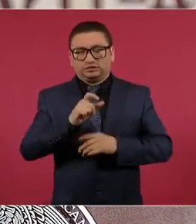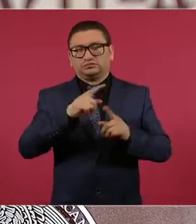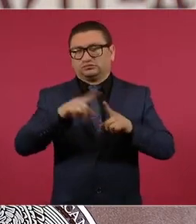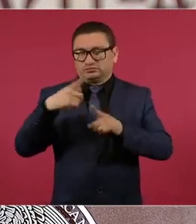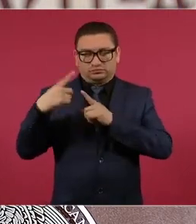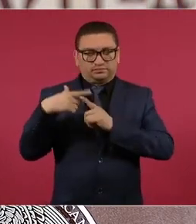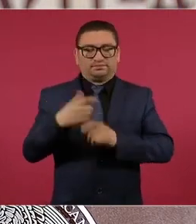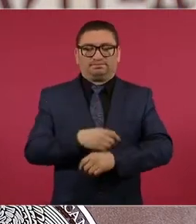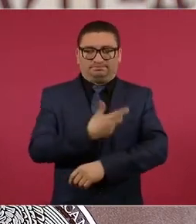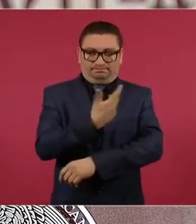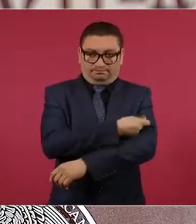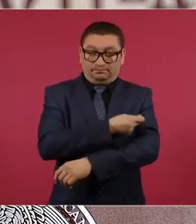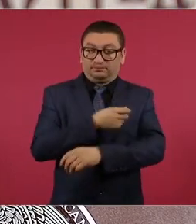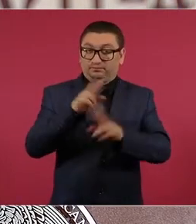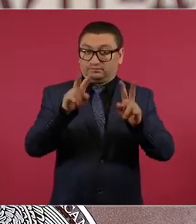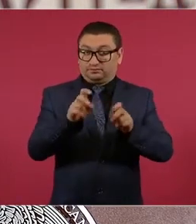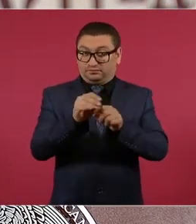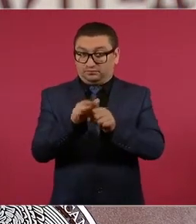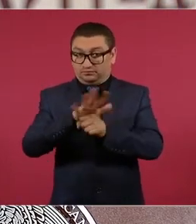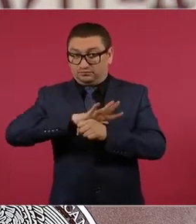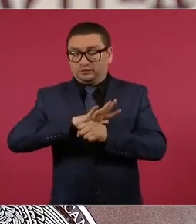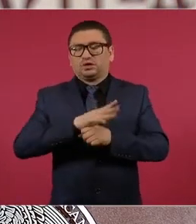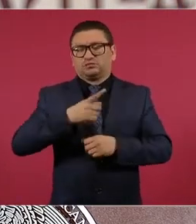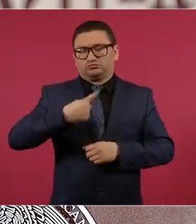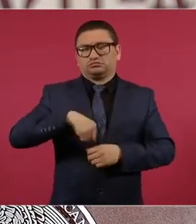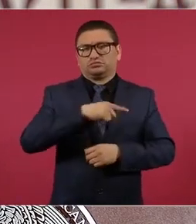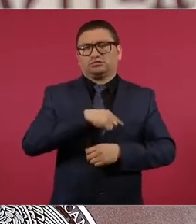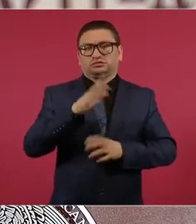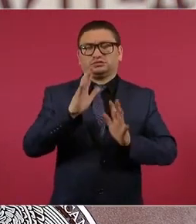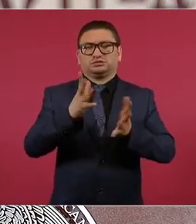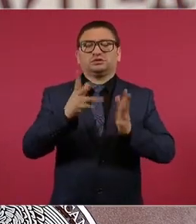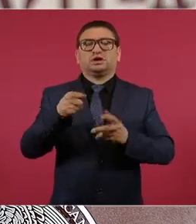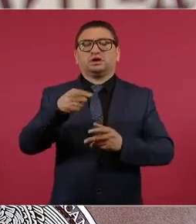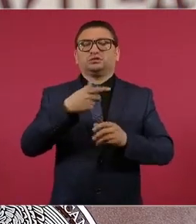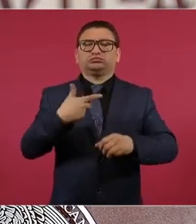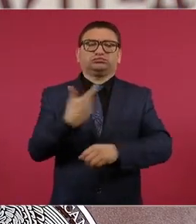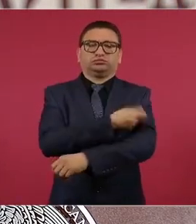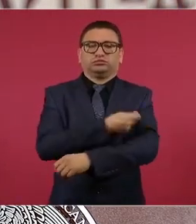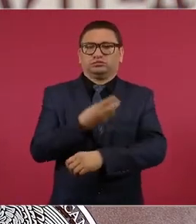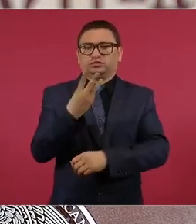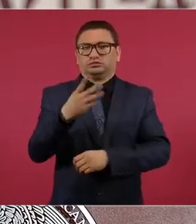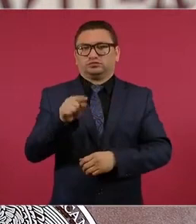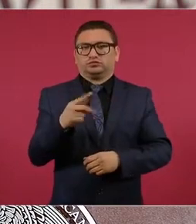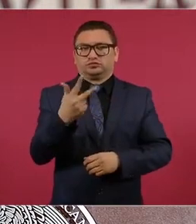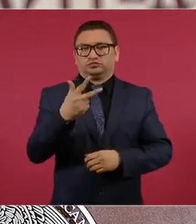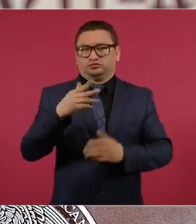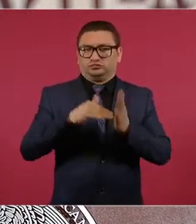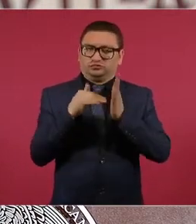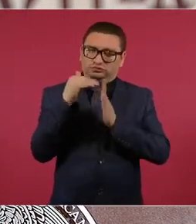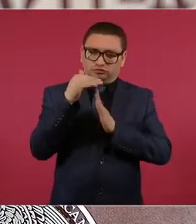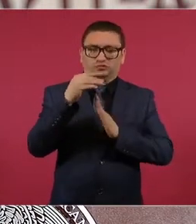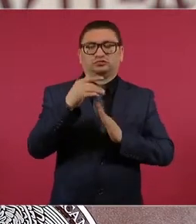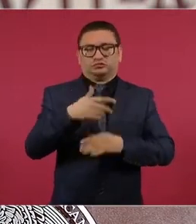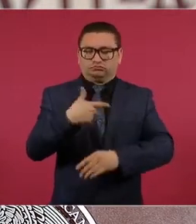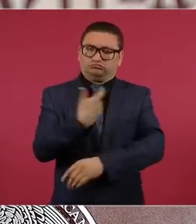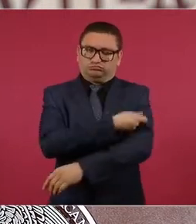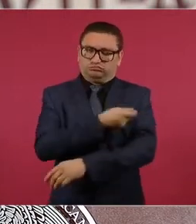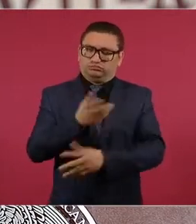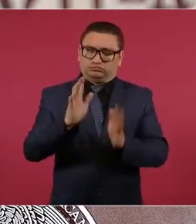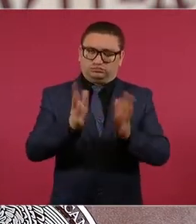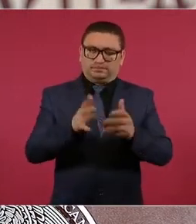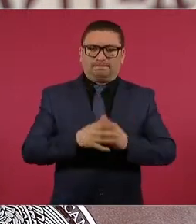en cuanto a covid eh tenemos eh la aplicación ha llegado a hasta 3.8 millones de dosis aplicadas